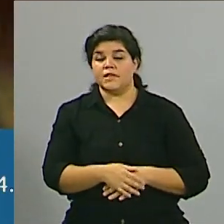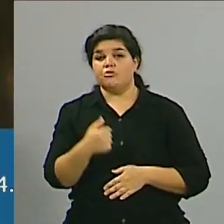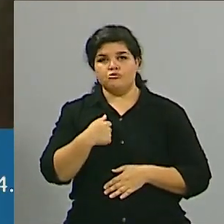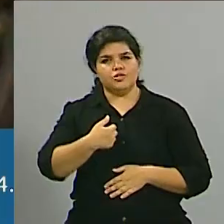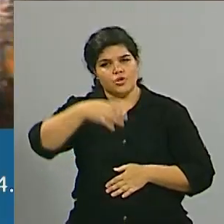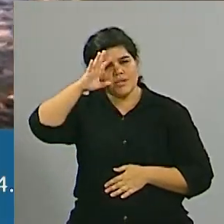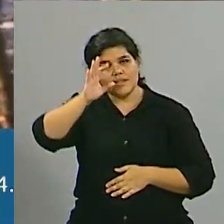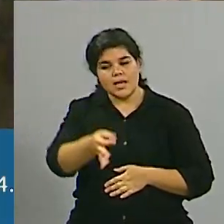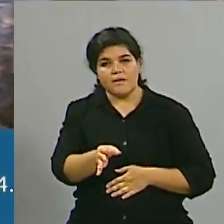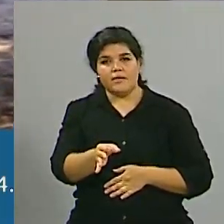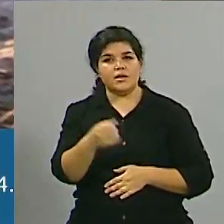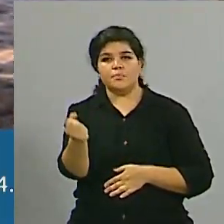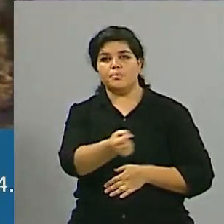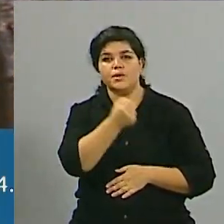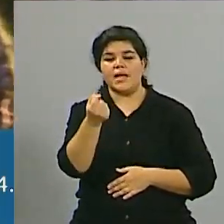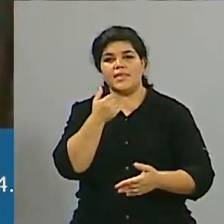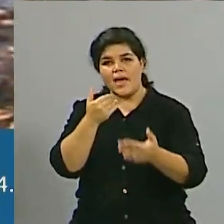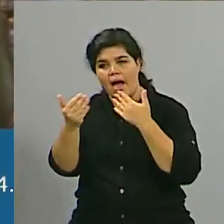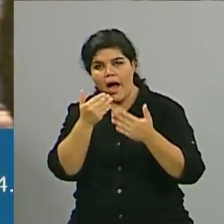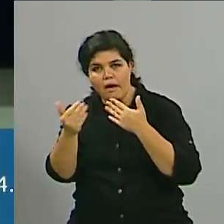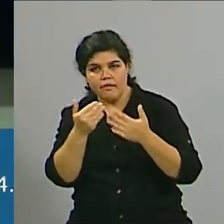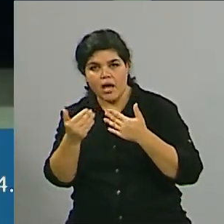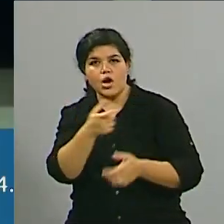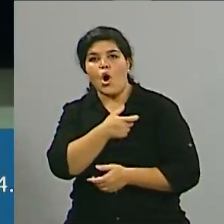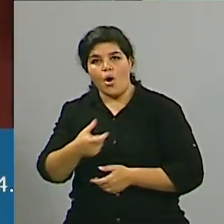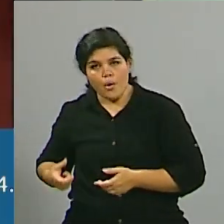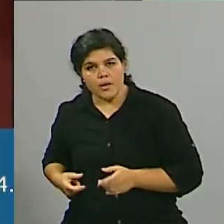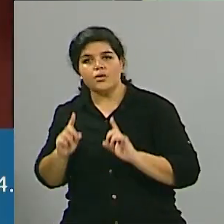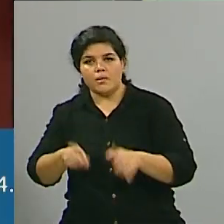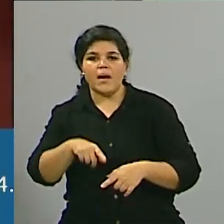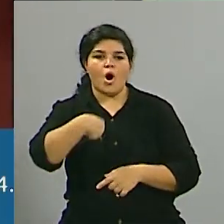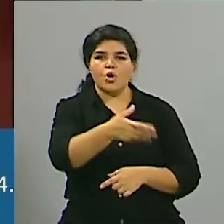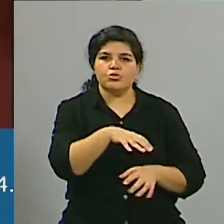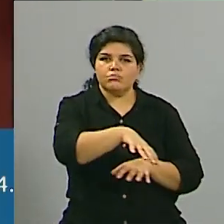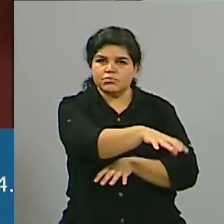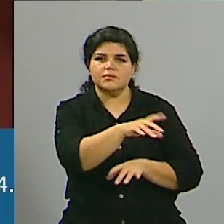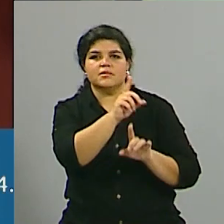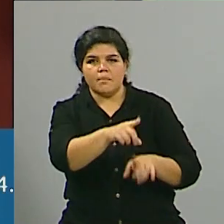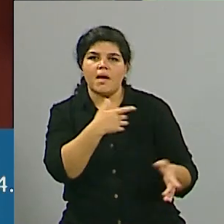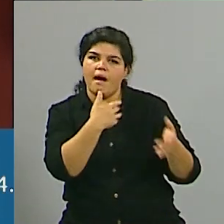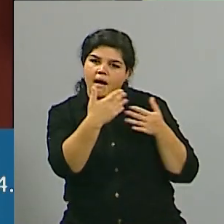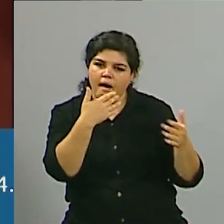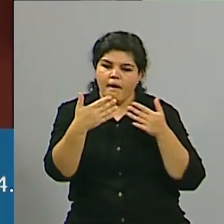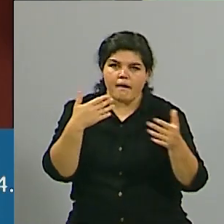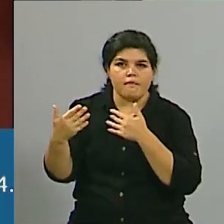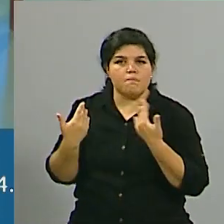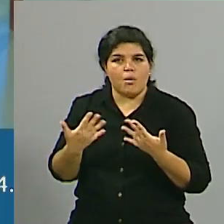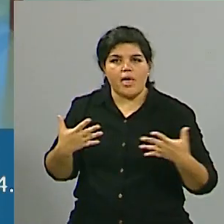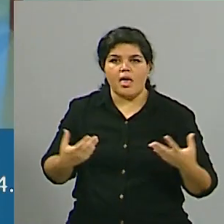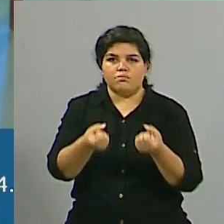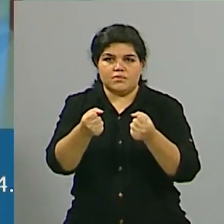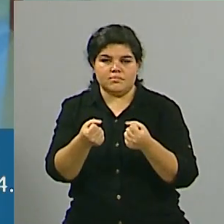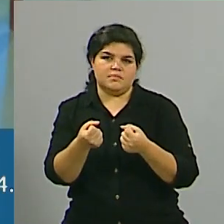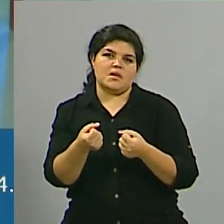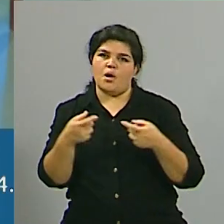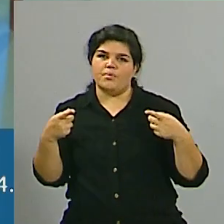debemos tener con otros estratos dentro de lo gubernamental. En ese caso, marcando un poco el tema educativo